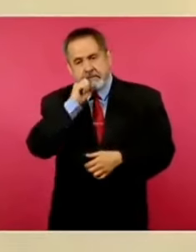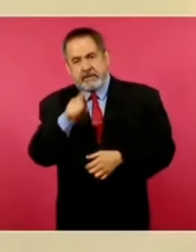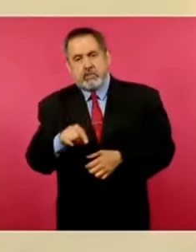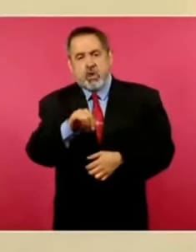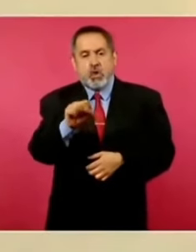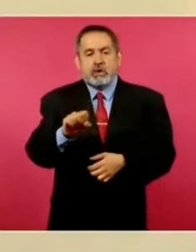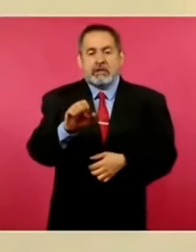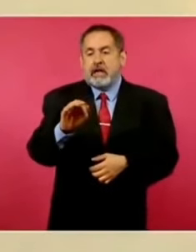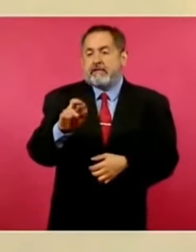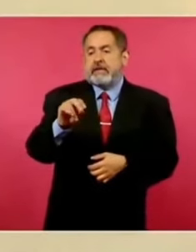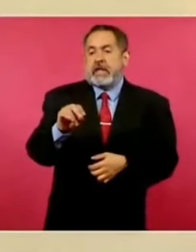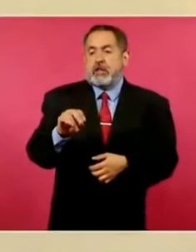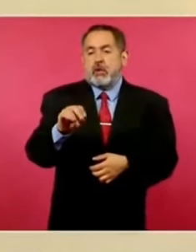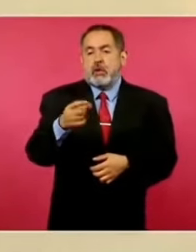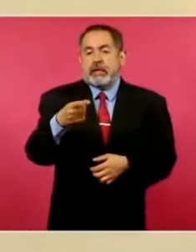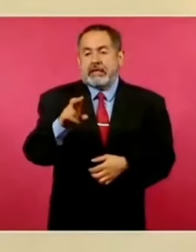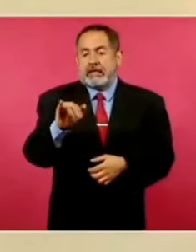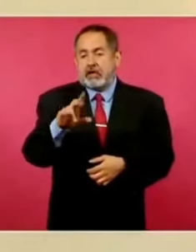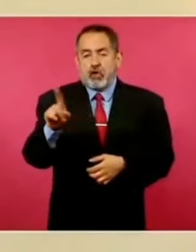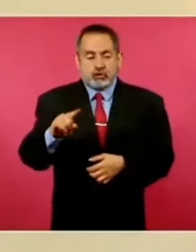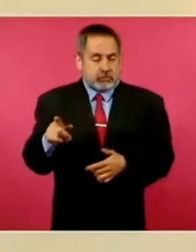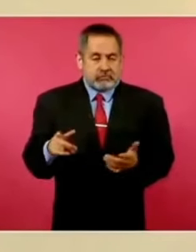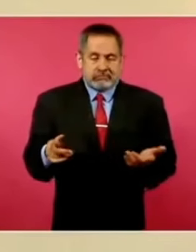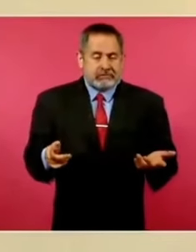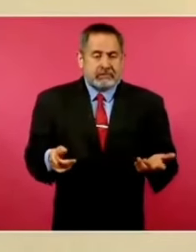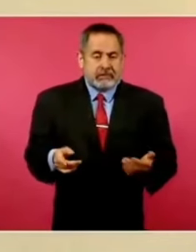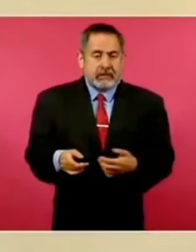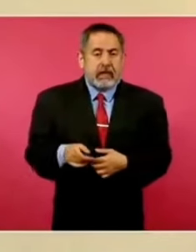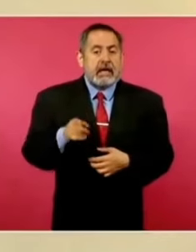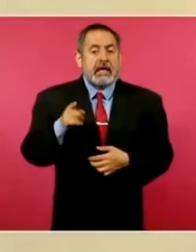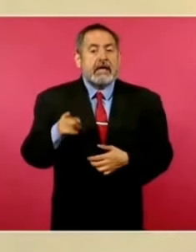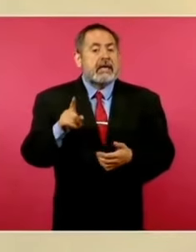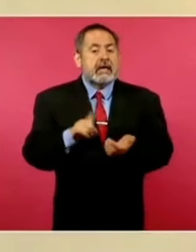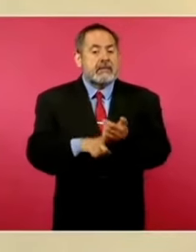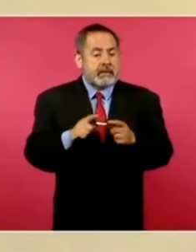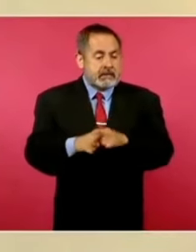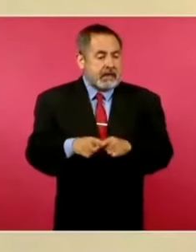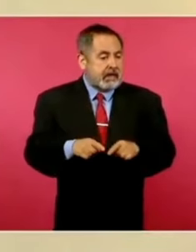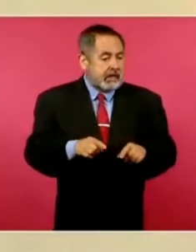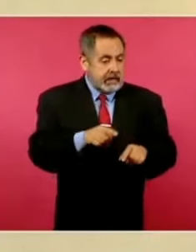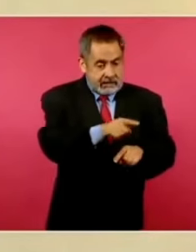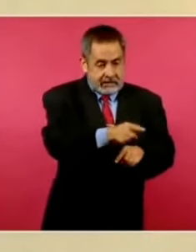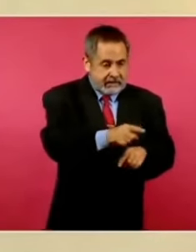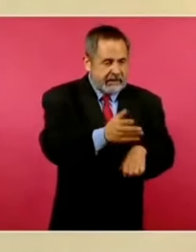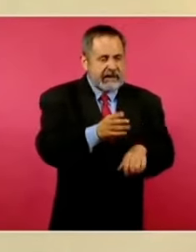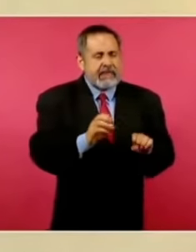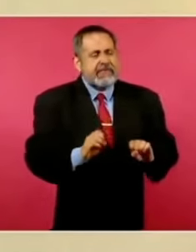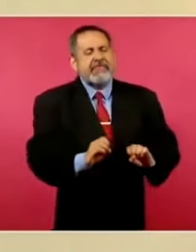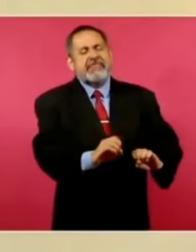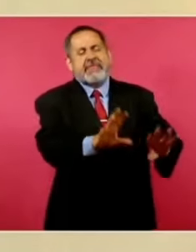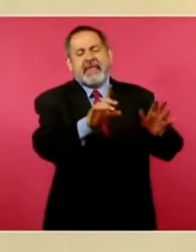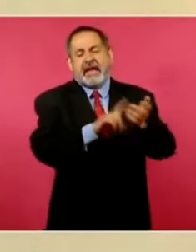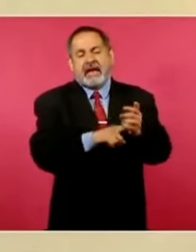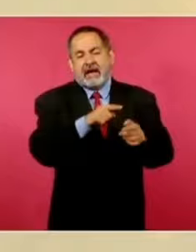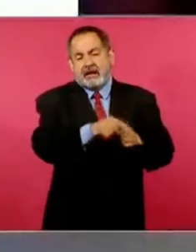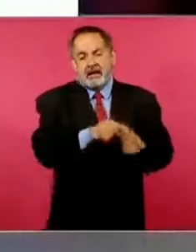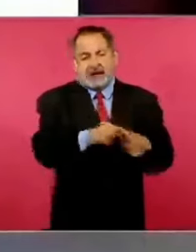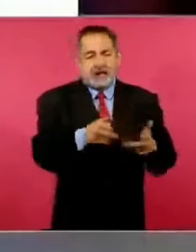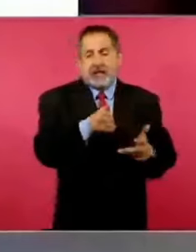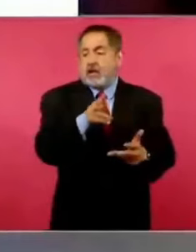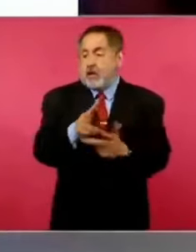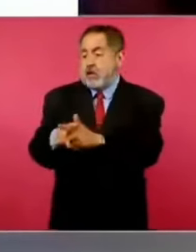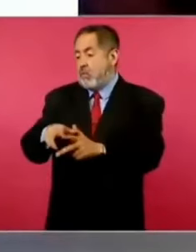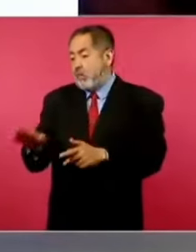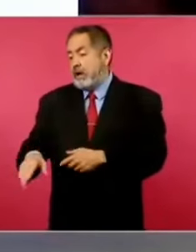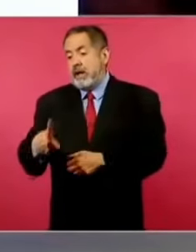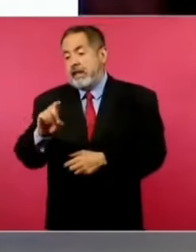José Fernando García quiro eh es el caso de la suspensión de plano en favor del presunto homicida de un agente